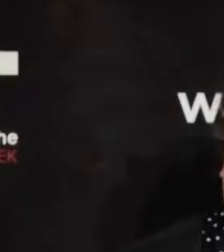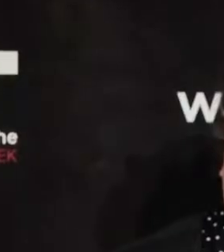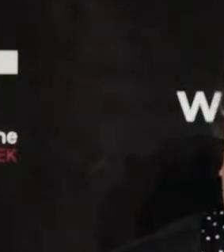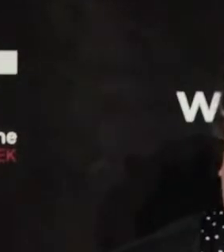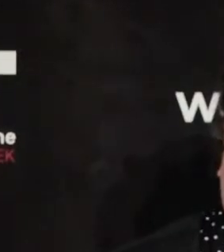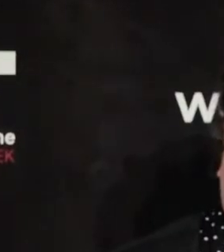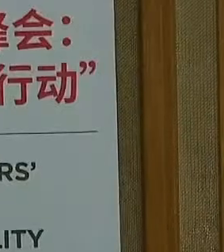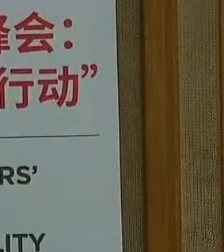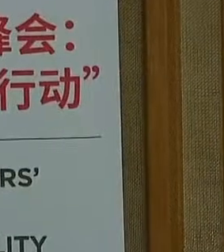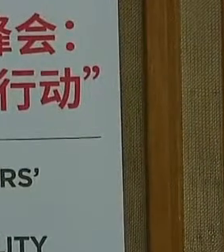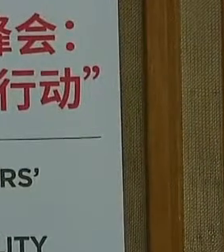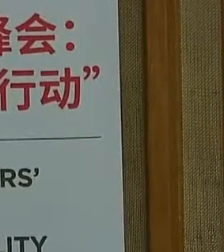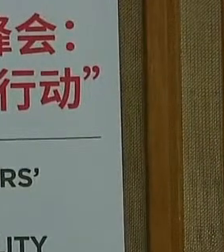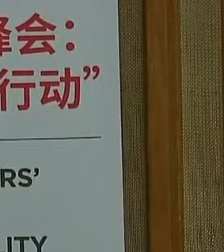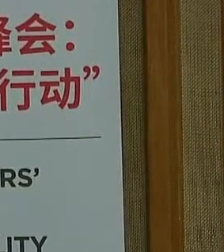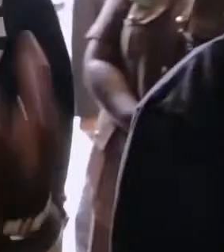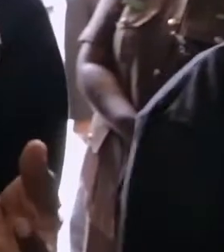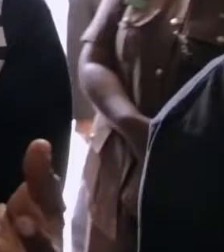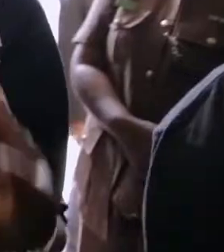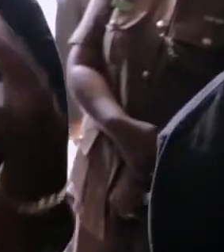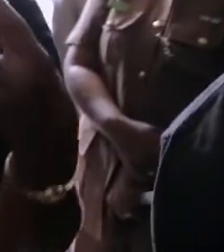pero también la crisis que enfrentamos.